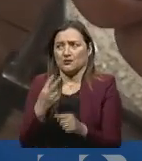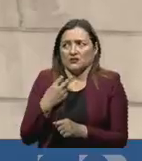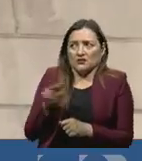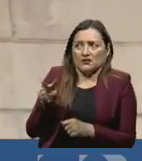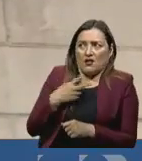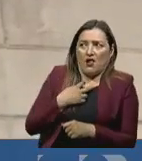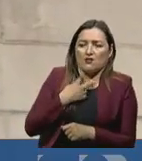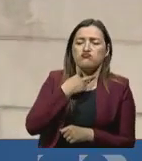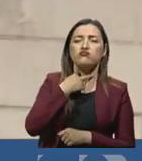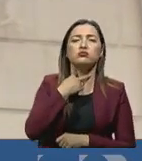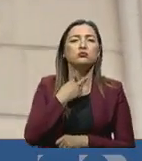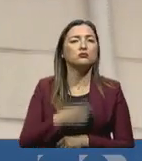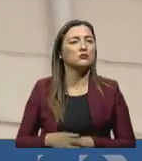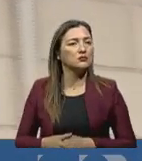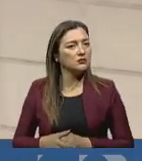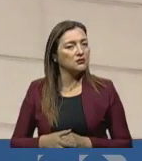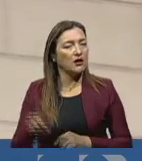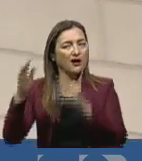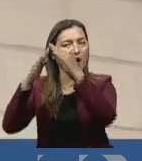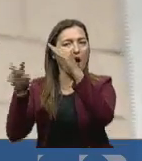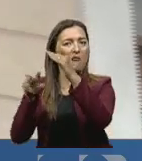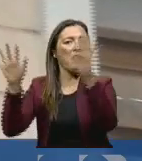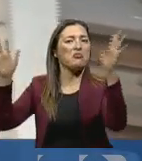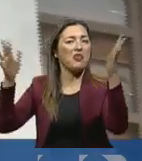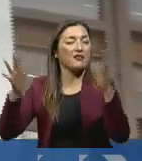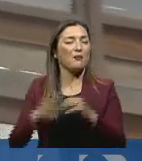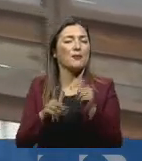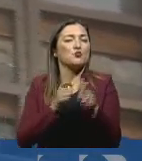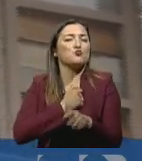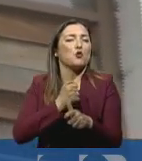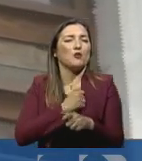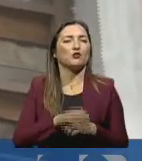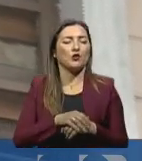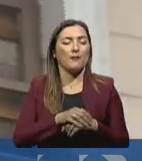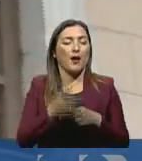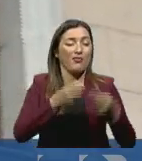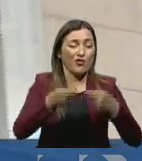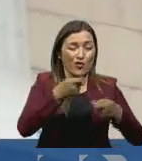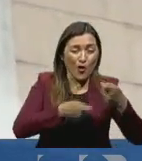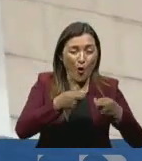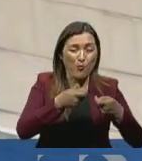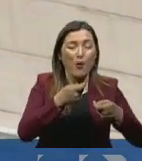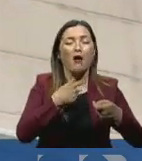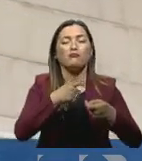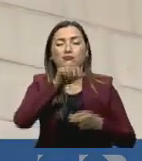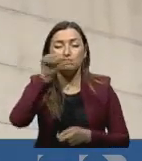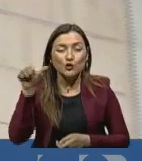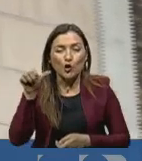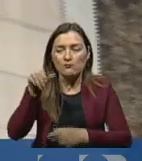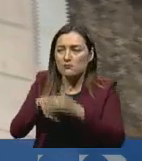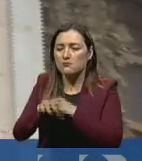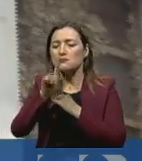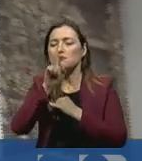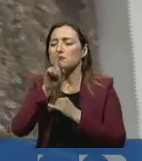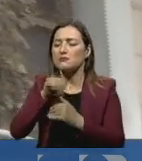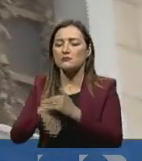de adeveras no está habitando nadie y por eso aprovechan la mayoría de gente que vende droga y viene y se comienzan a ocupar todas estas